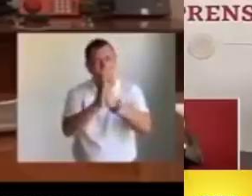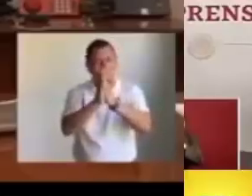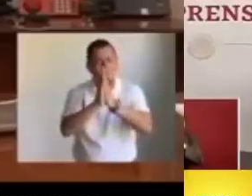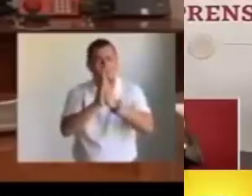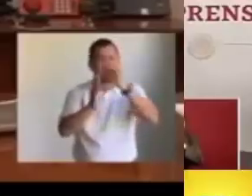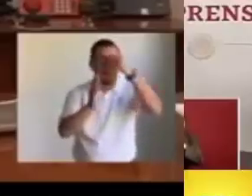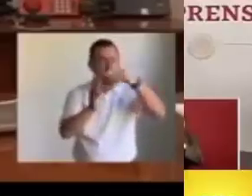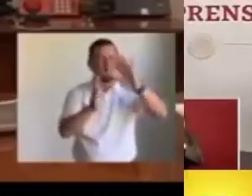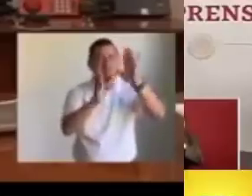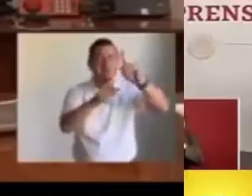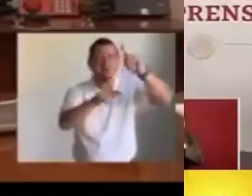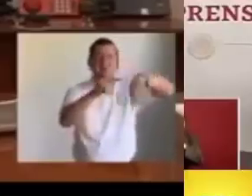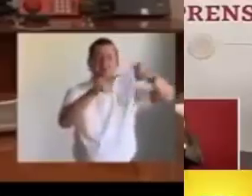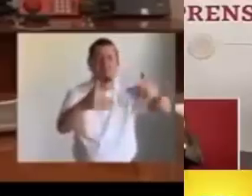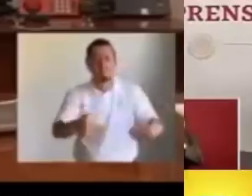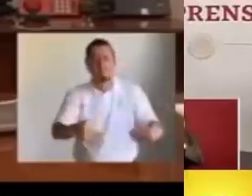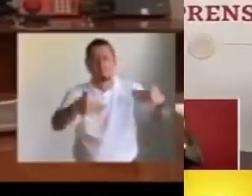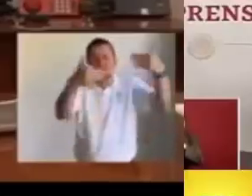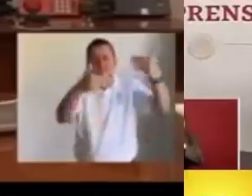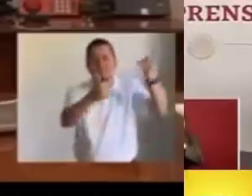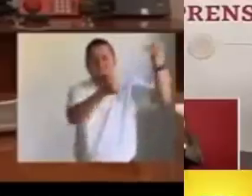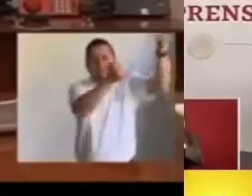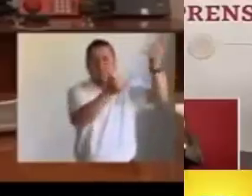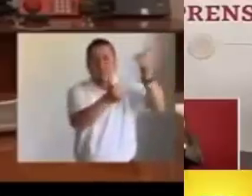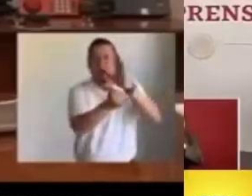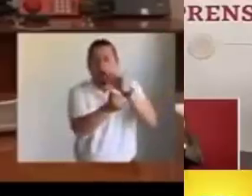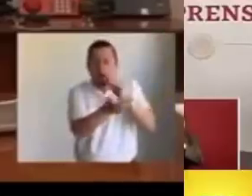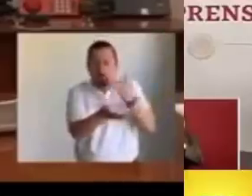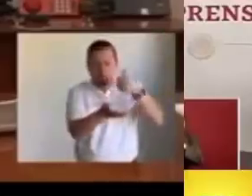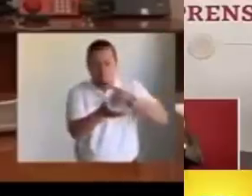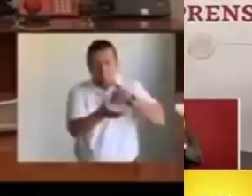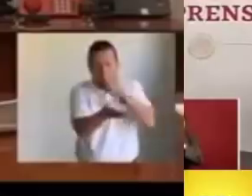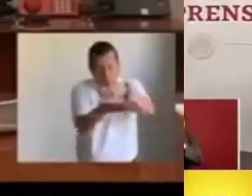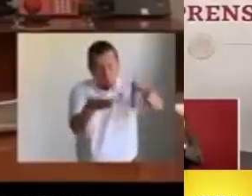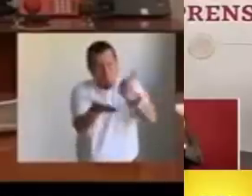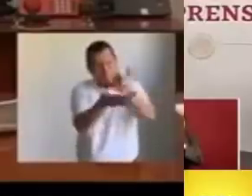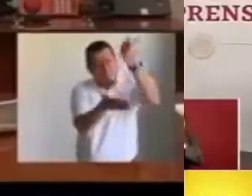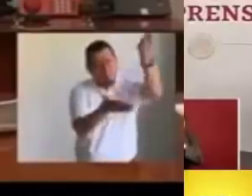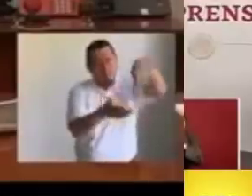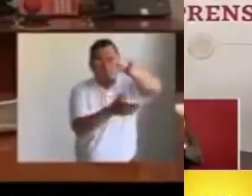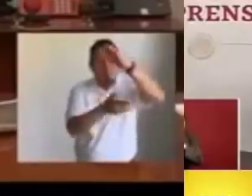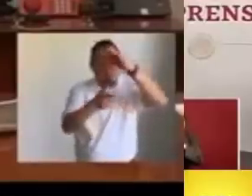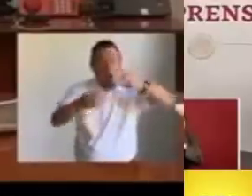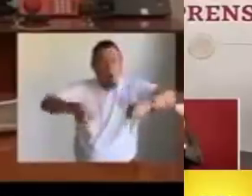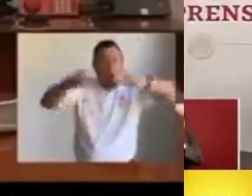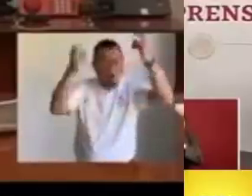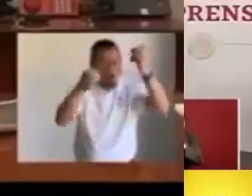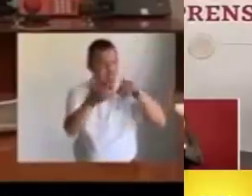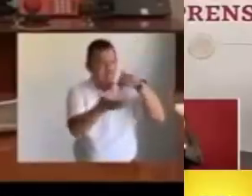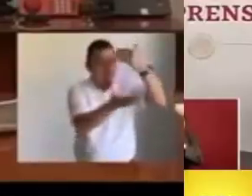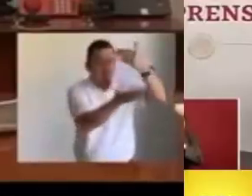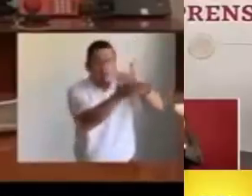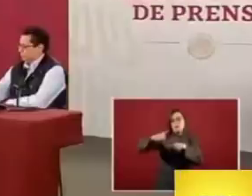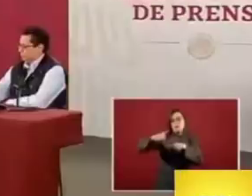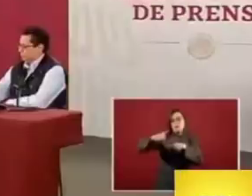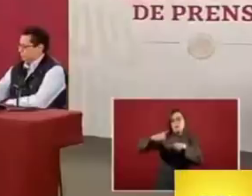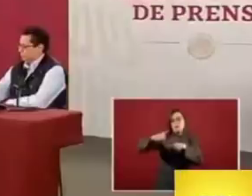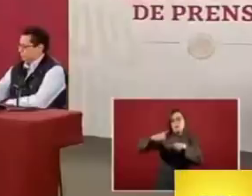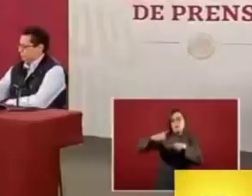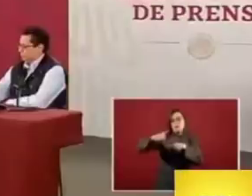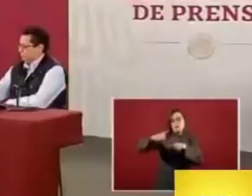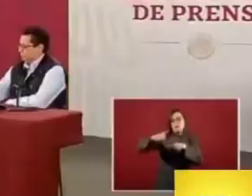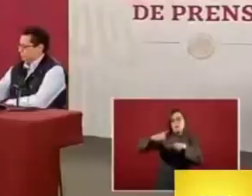este bloqueo que hay para poder importar las pruebas rápidas para detectar a los posibles contagios